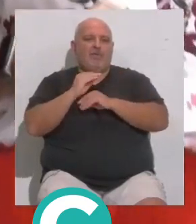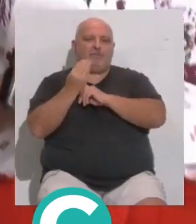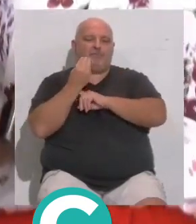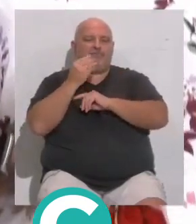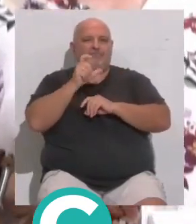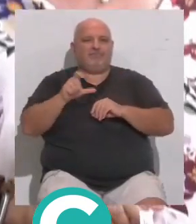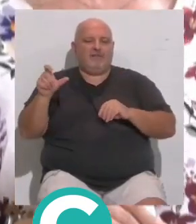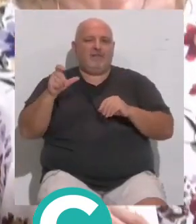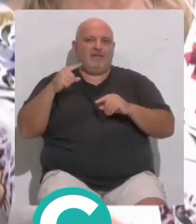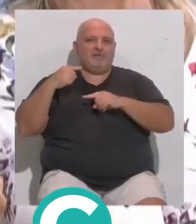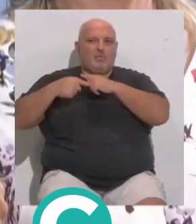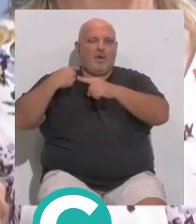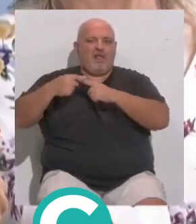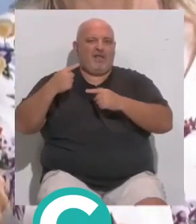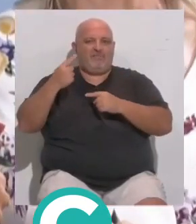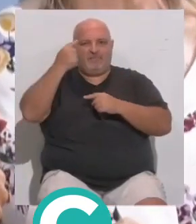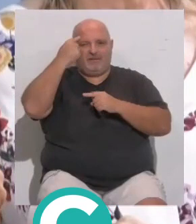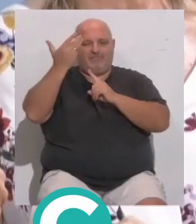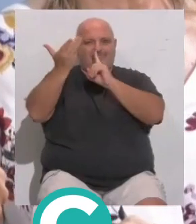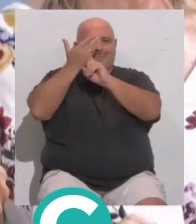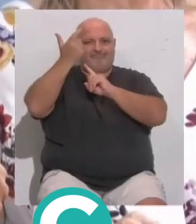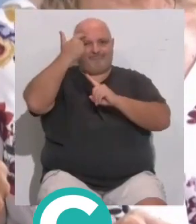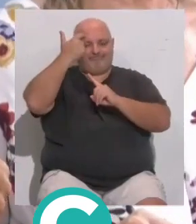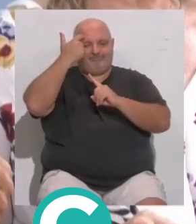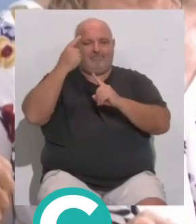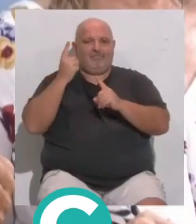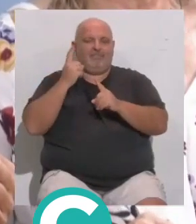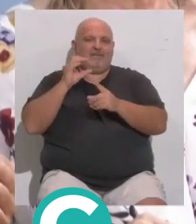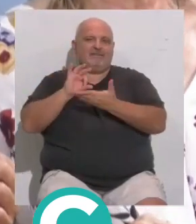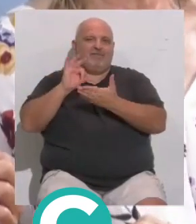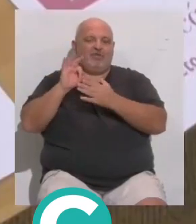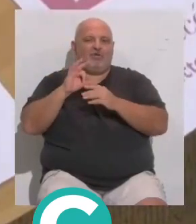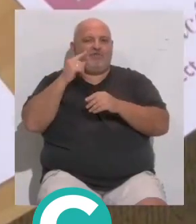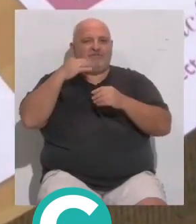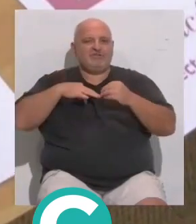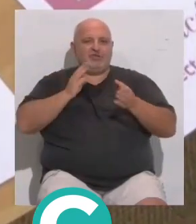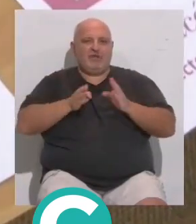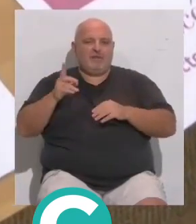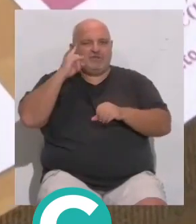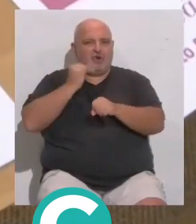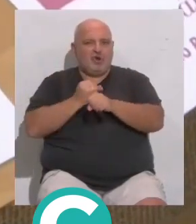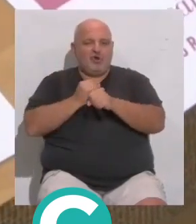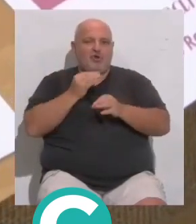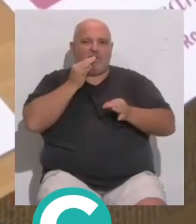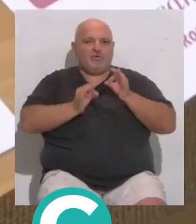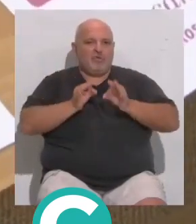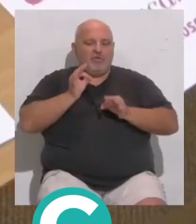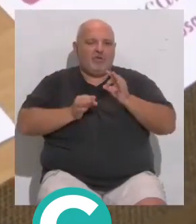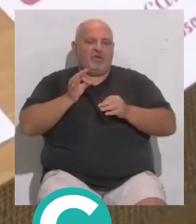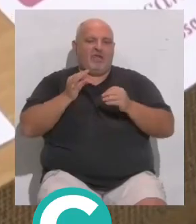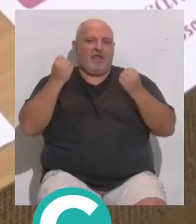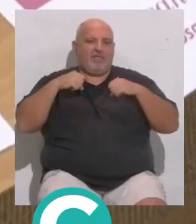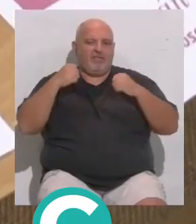la atención a las secuelas físicas y mentales de la enfermedad a través de servicios de fisioterapia, psicología, nutrición y fomento